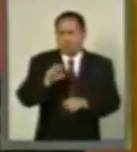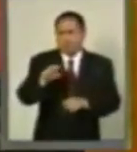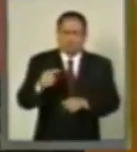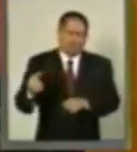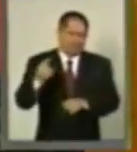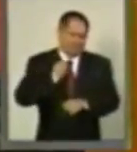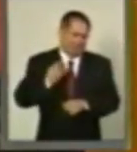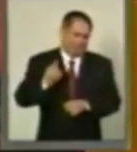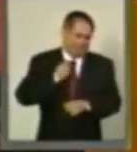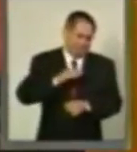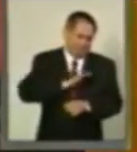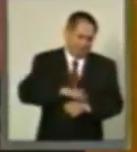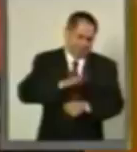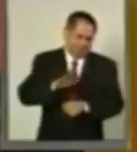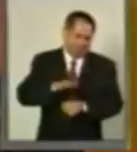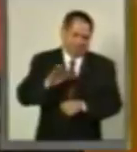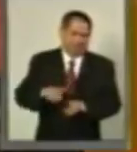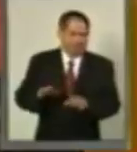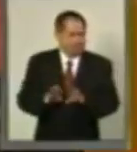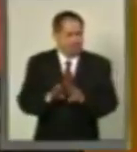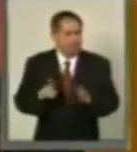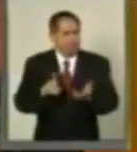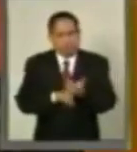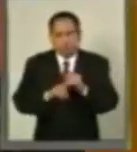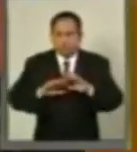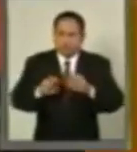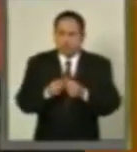asesinatos que forman parte de los